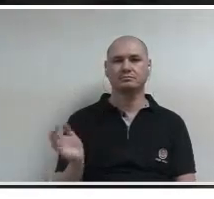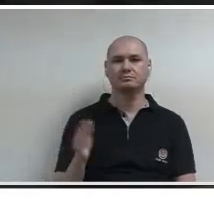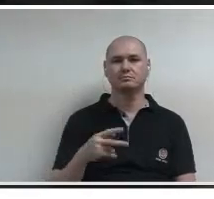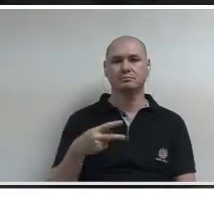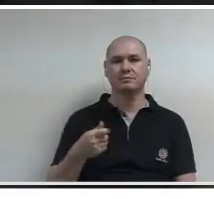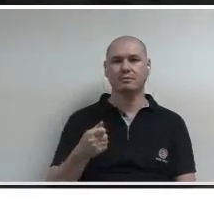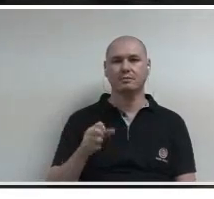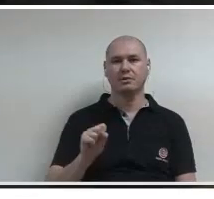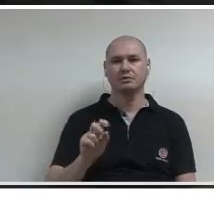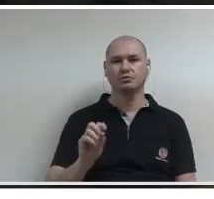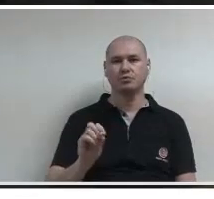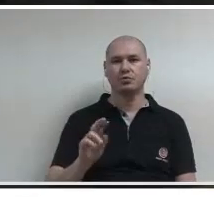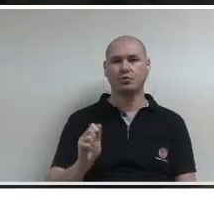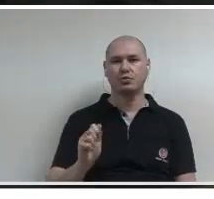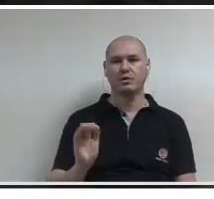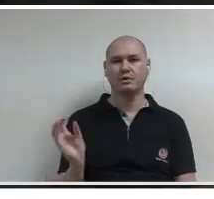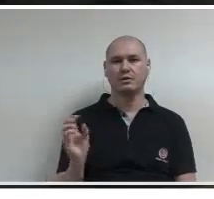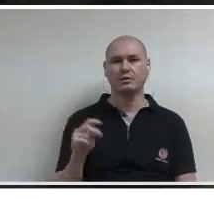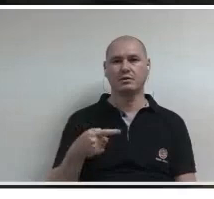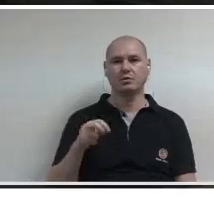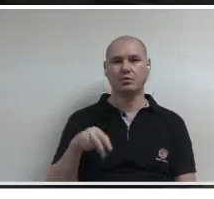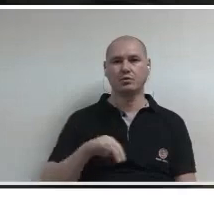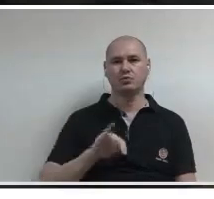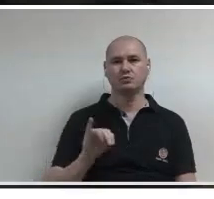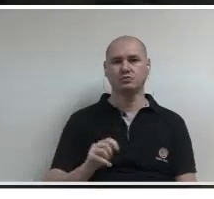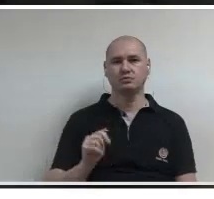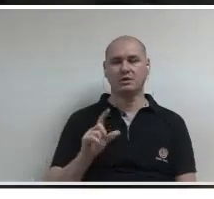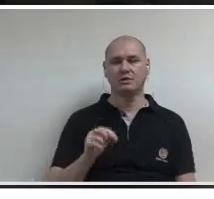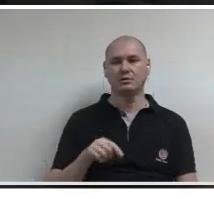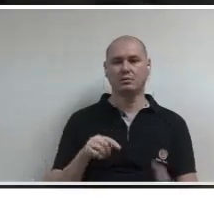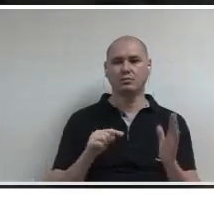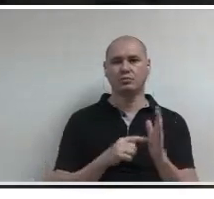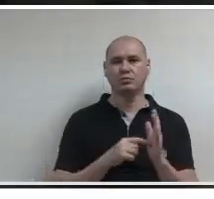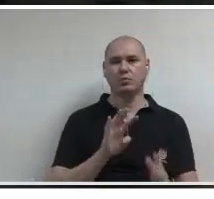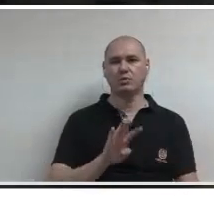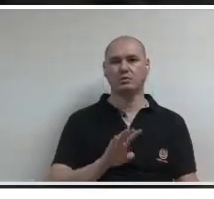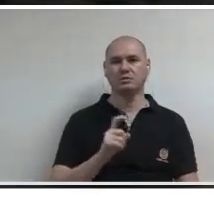Ayureina abogada Olga Pastora González Ramírez.